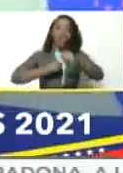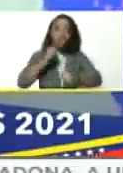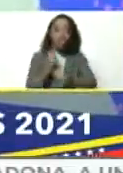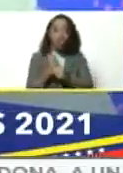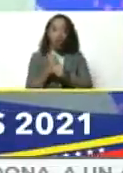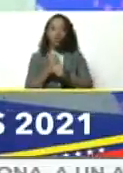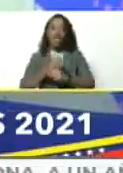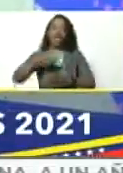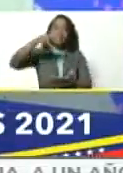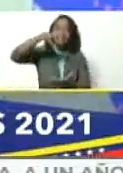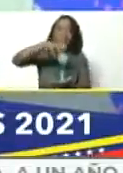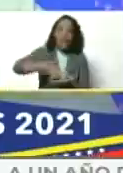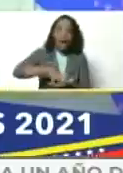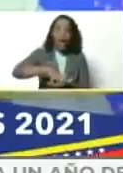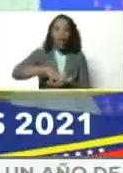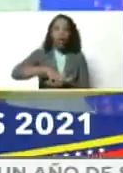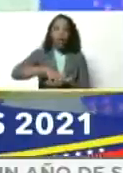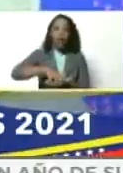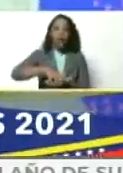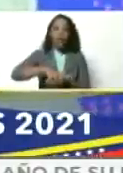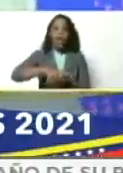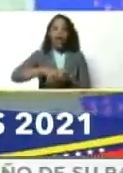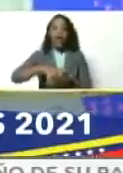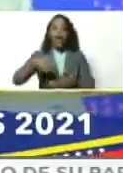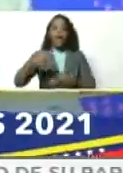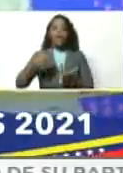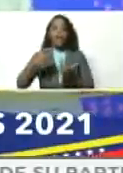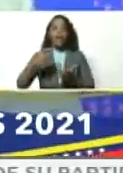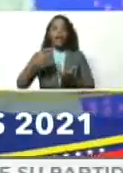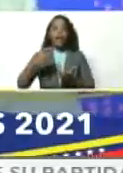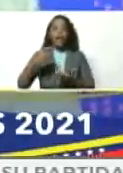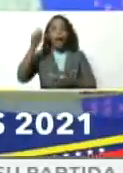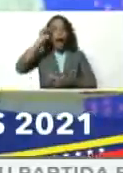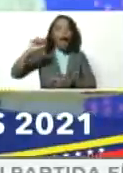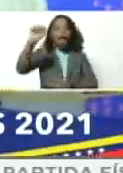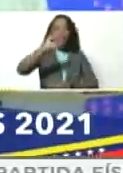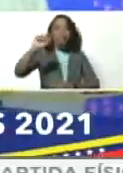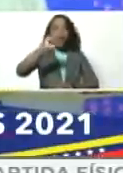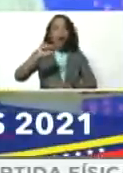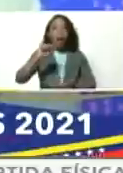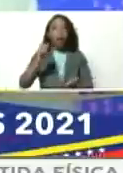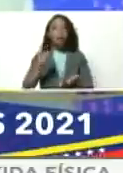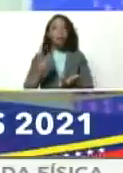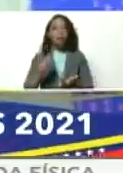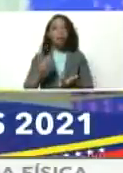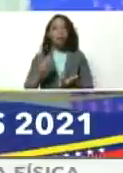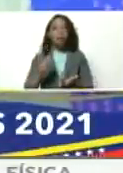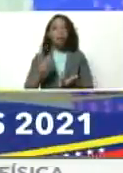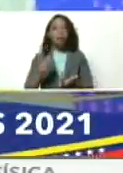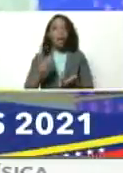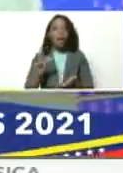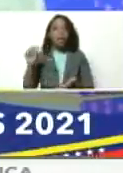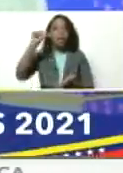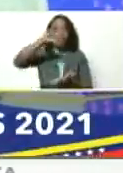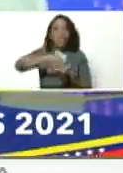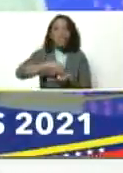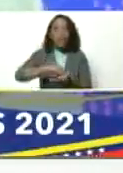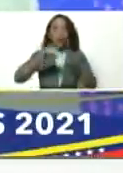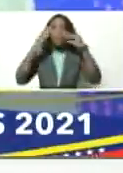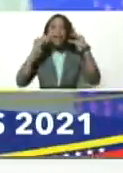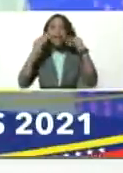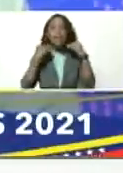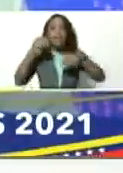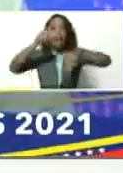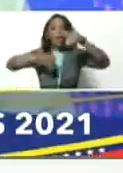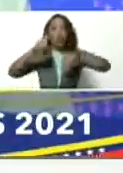de Estados del Pacífico y del Asia, de los Centros de Expertos Electorales